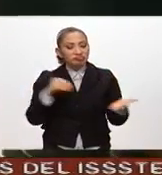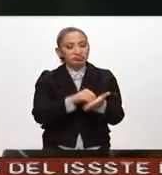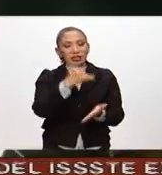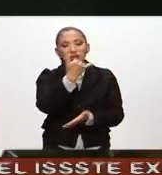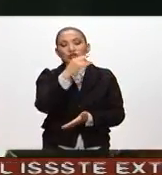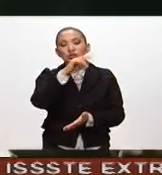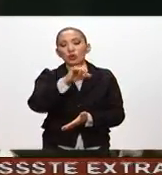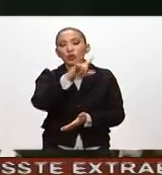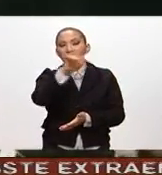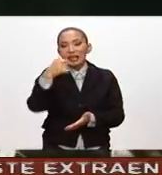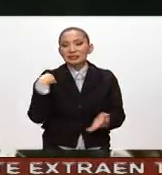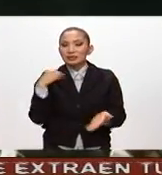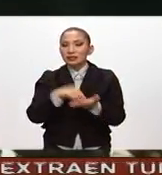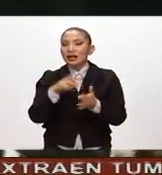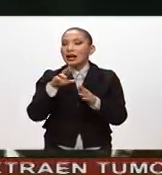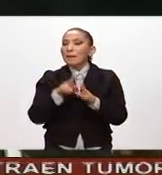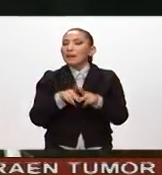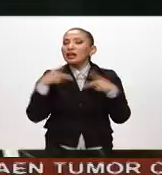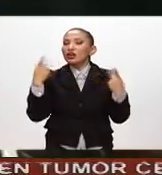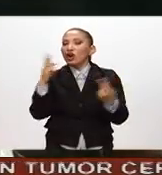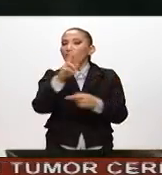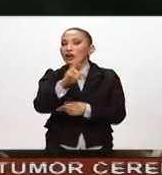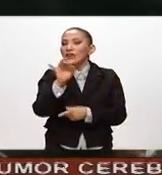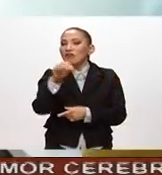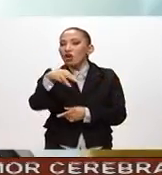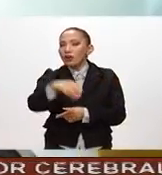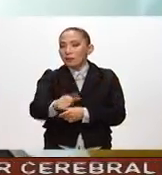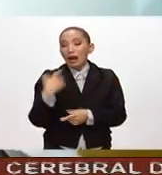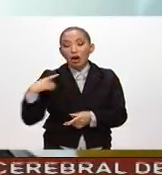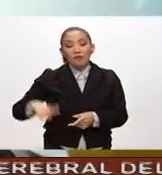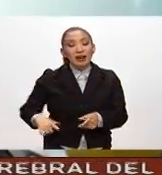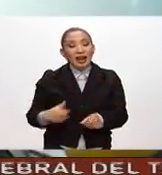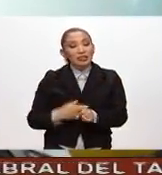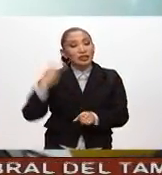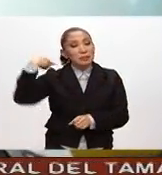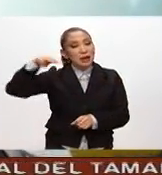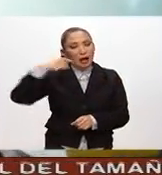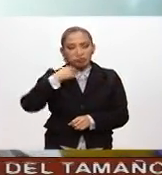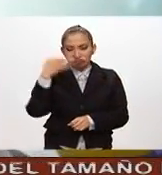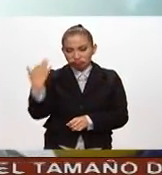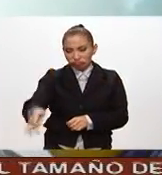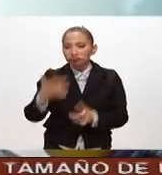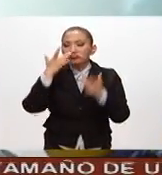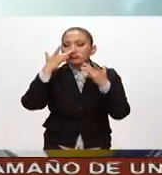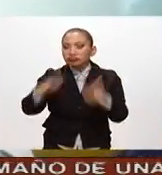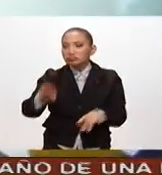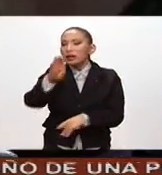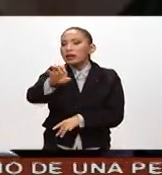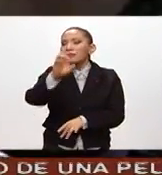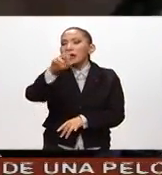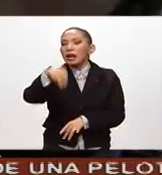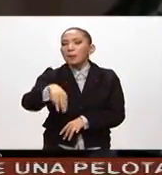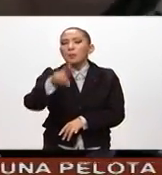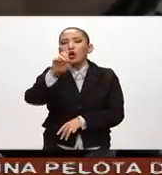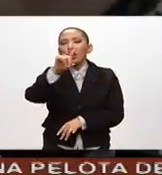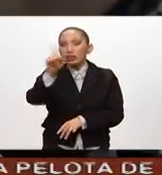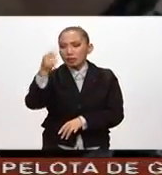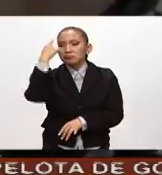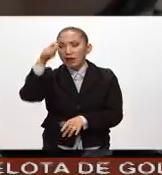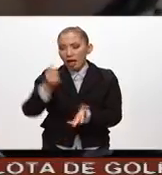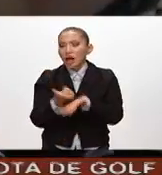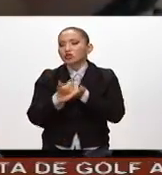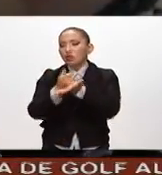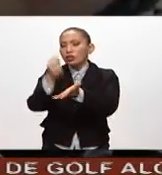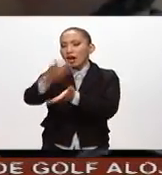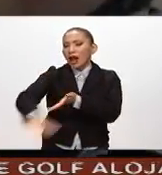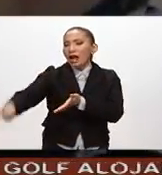Yunes Linares al periódico Reforma. El gobernador de Veracruz, Javier Duarte, aceptó la renuncia de Bermúdez, dijo que a fin de contribuir